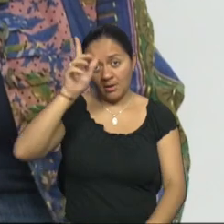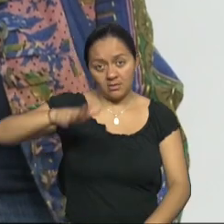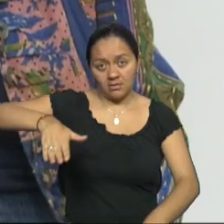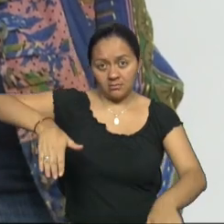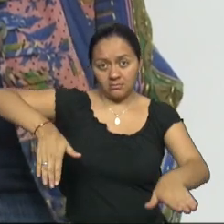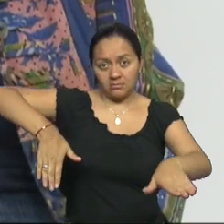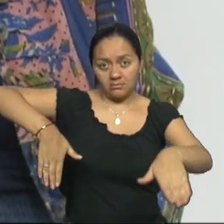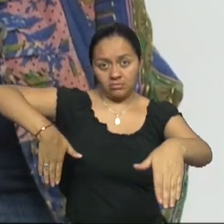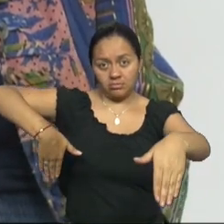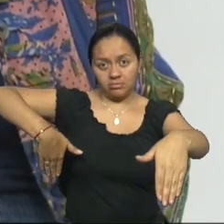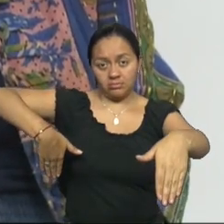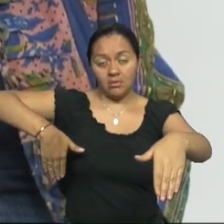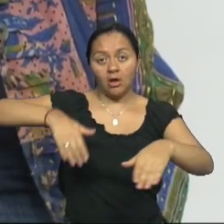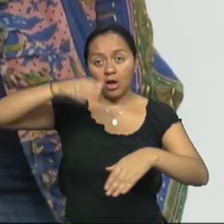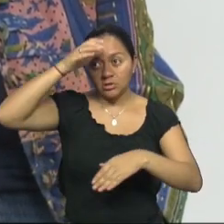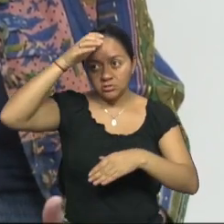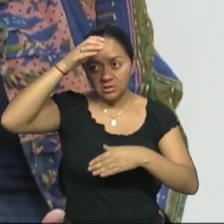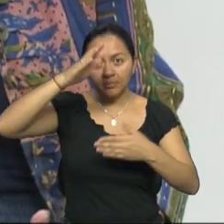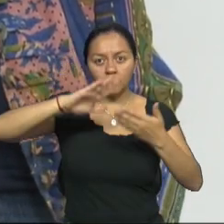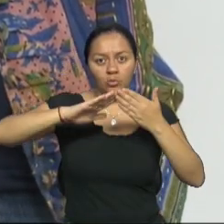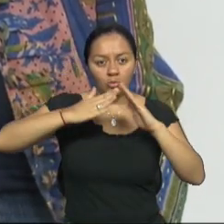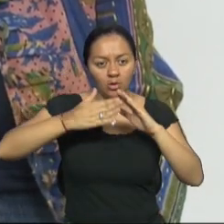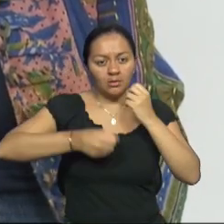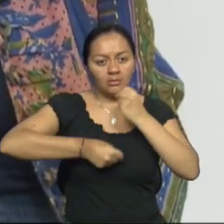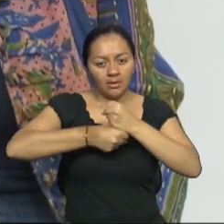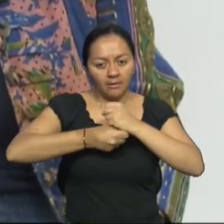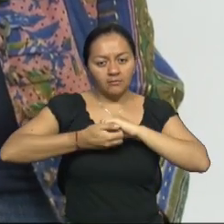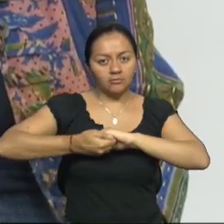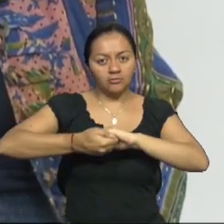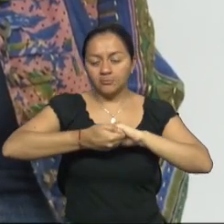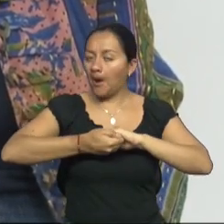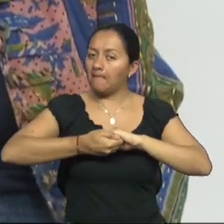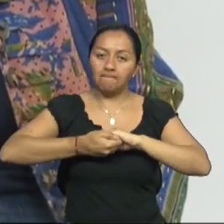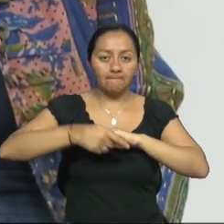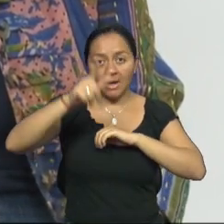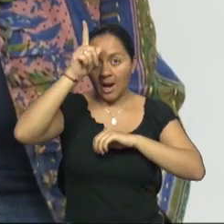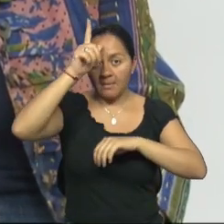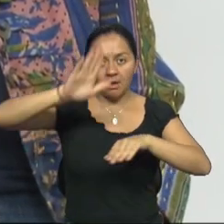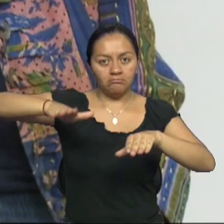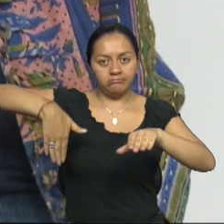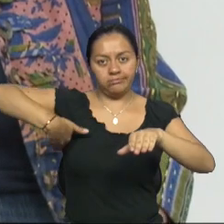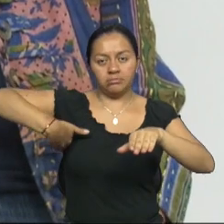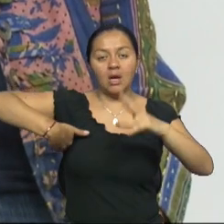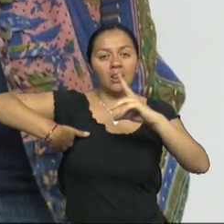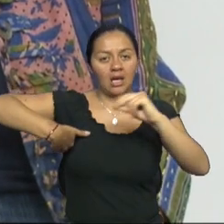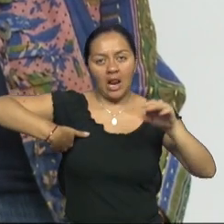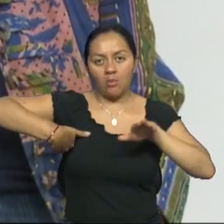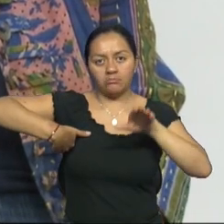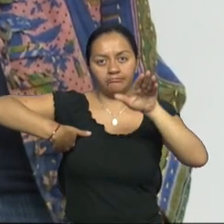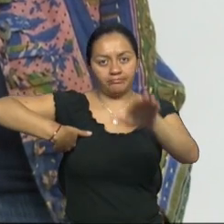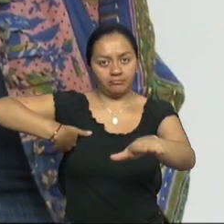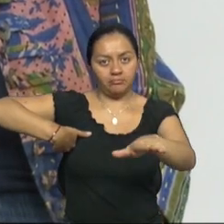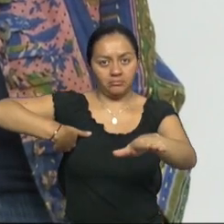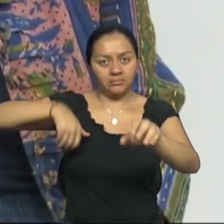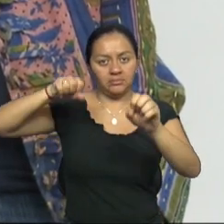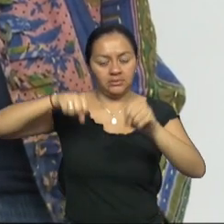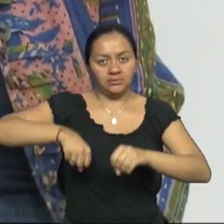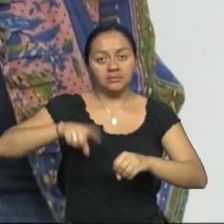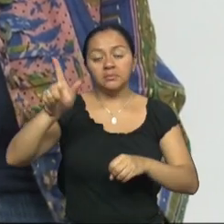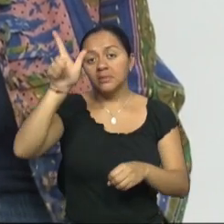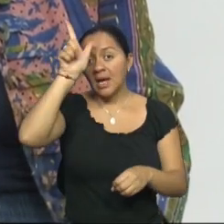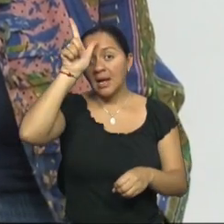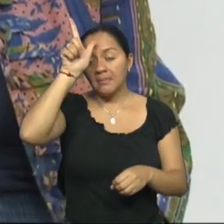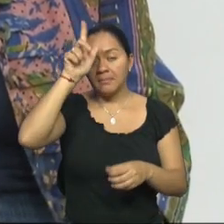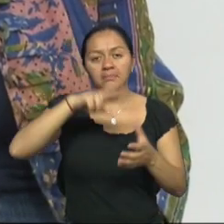los conceptos comunitarios, el trabajo solidario, la inclusión. Porque en Alemania persisten conceptos